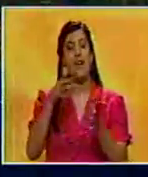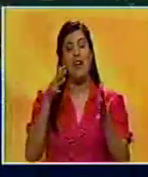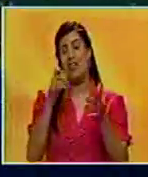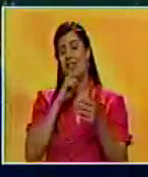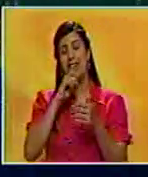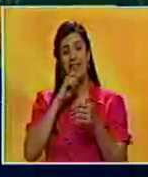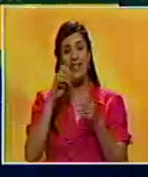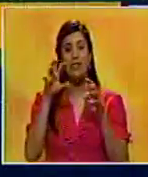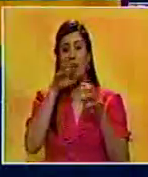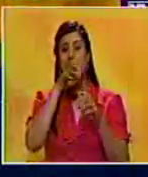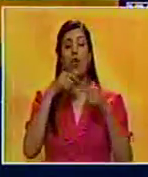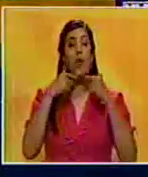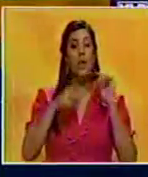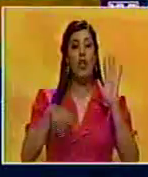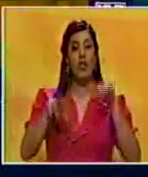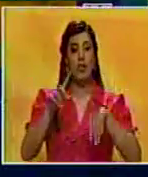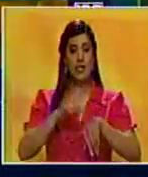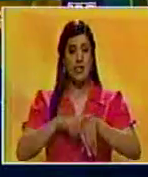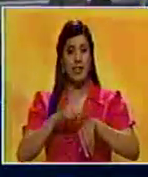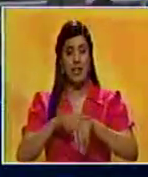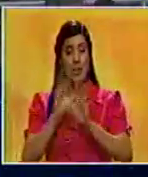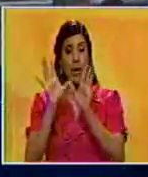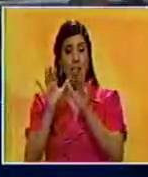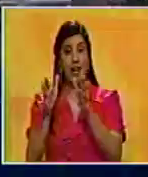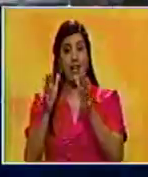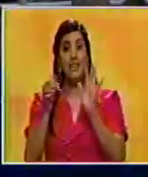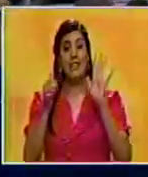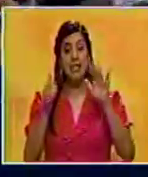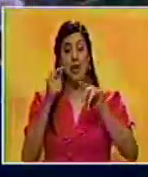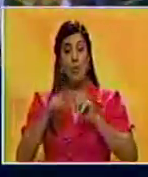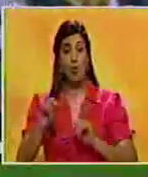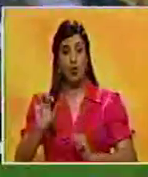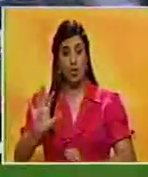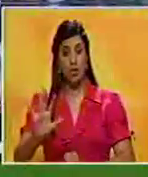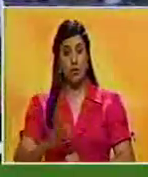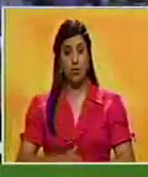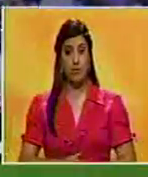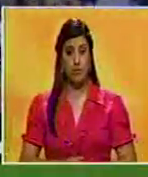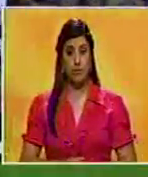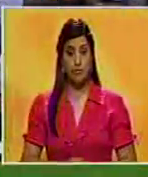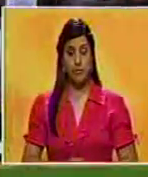la ventaja y cayó en 12 innings ante Los Ángeles, 6-5.